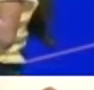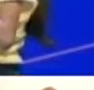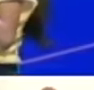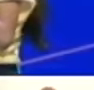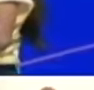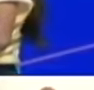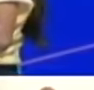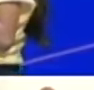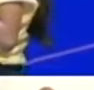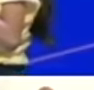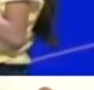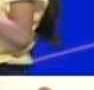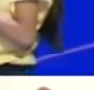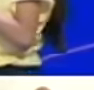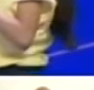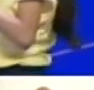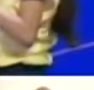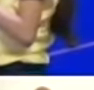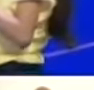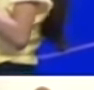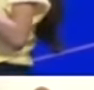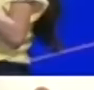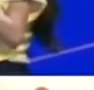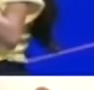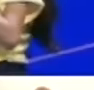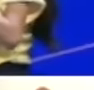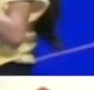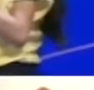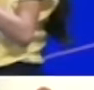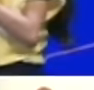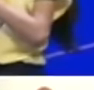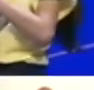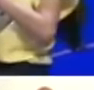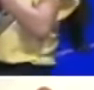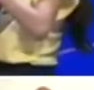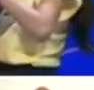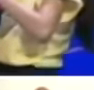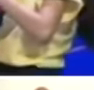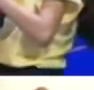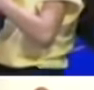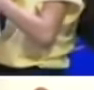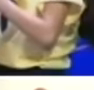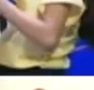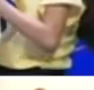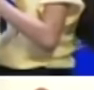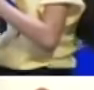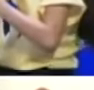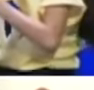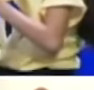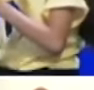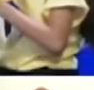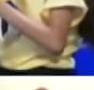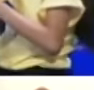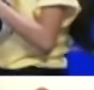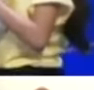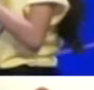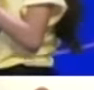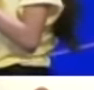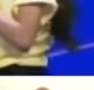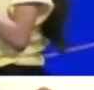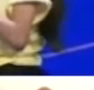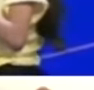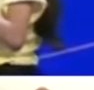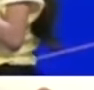con mi camarada África Vargas. Ahorita yo estoy comunicando por todas las redes. Si quieres me puedes buscar